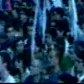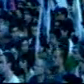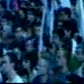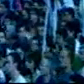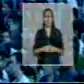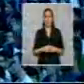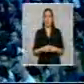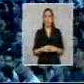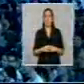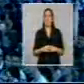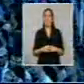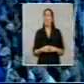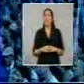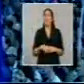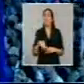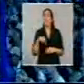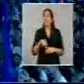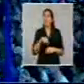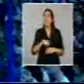Y de Tierra del Fuego